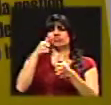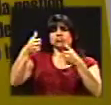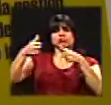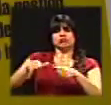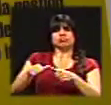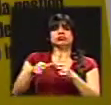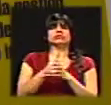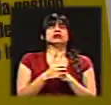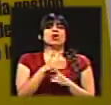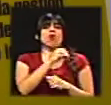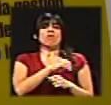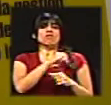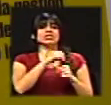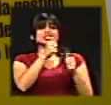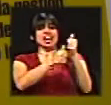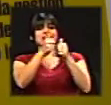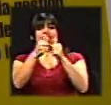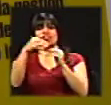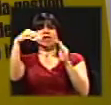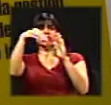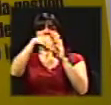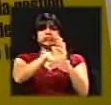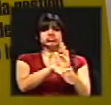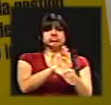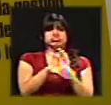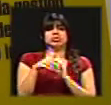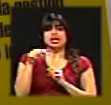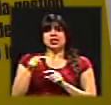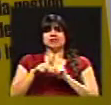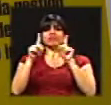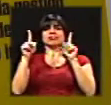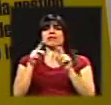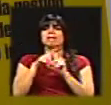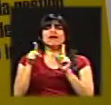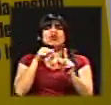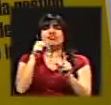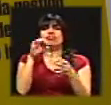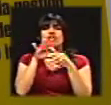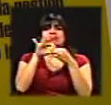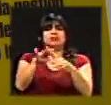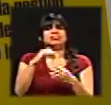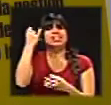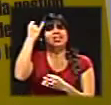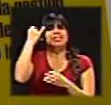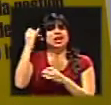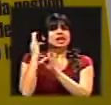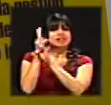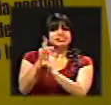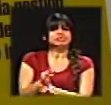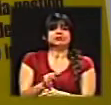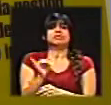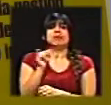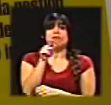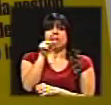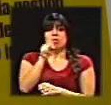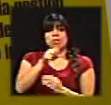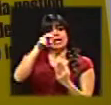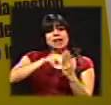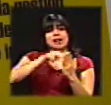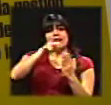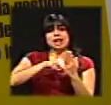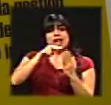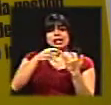del candidato oficialista y un electorado volátil y poco ideológico. Además, usted también puede leer en esta ocasión en el